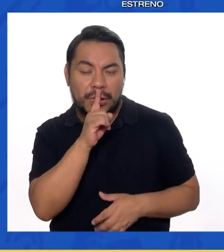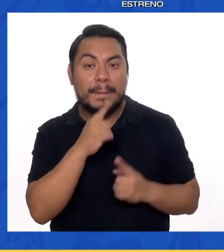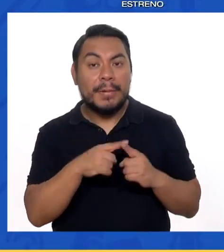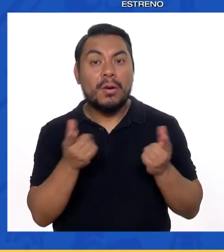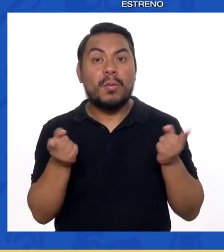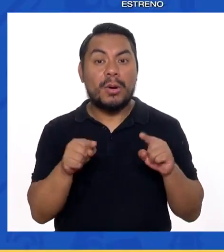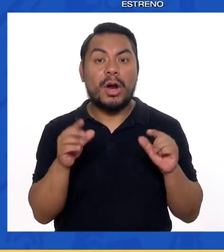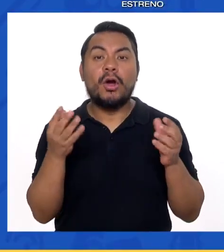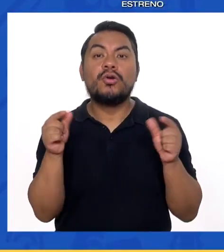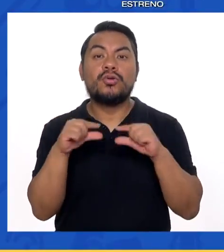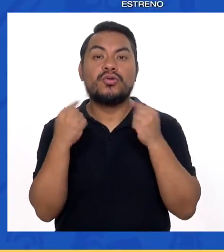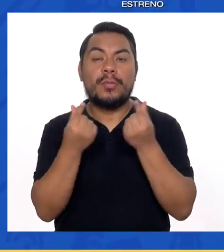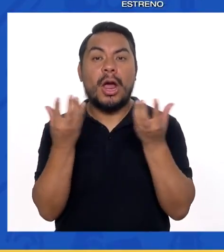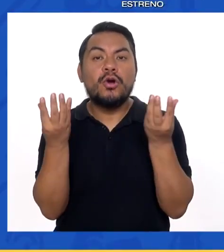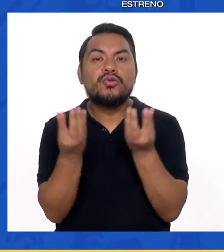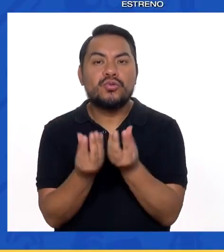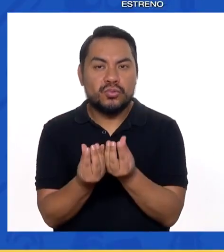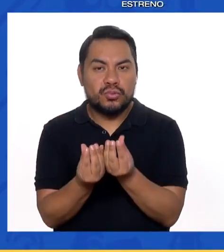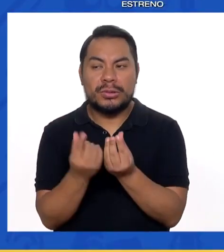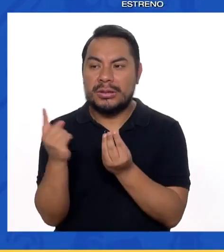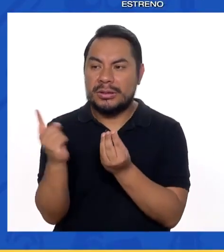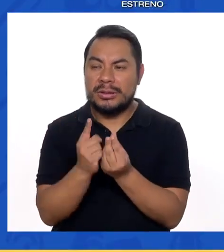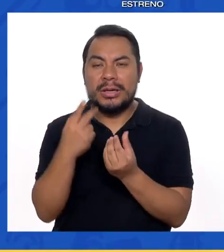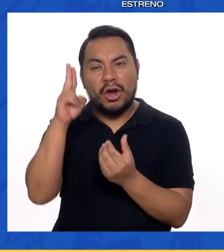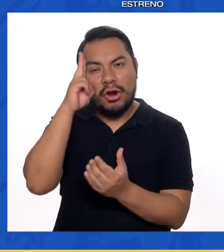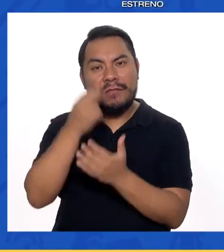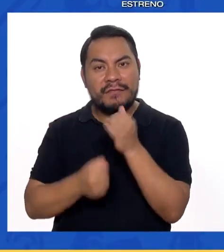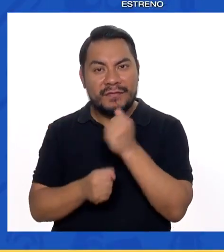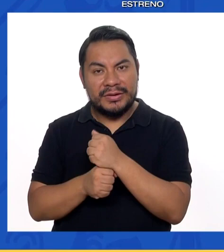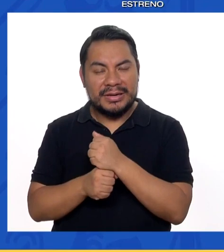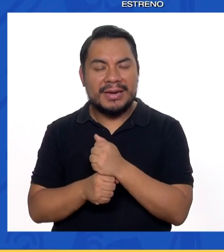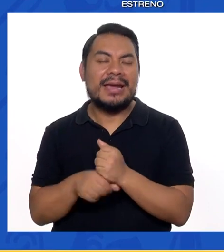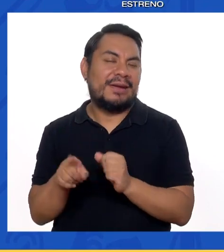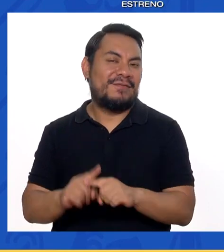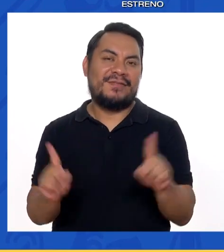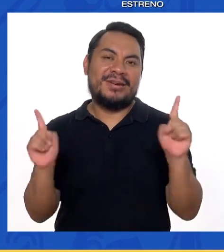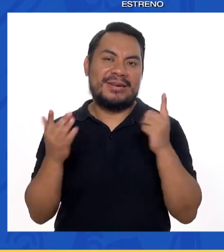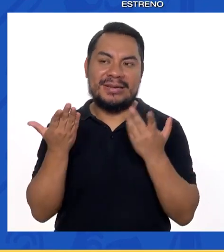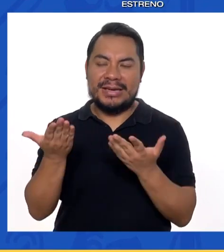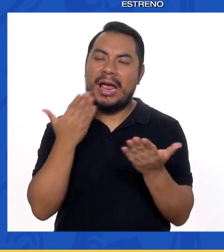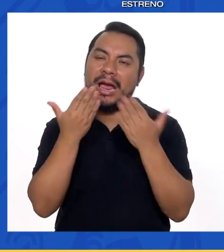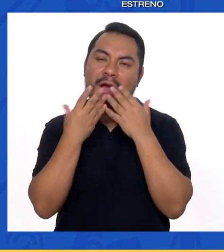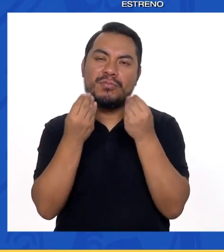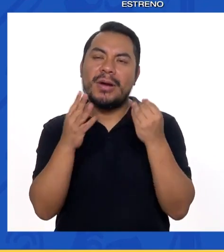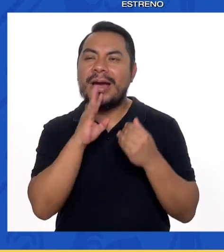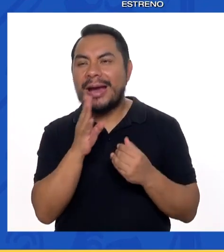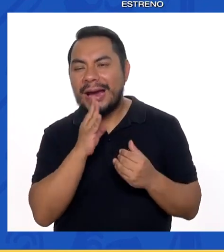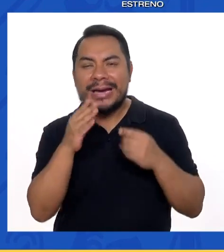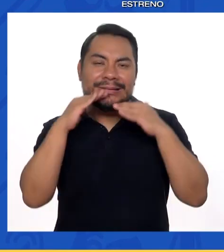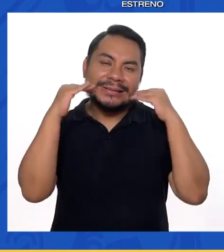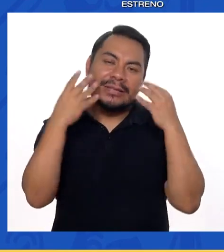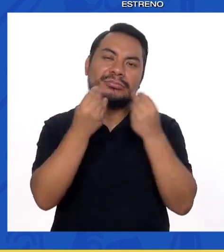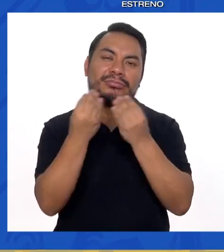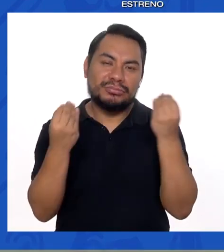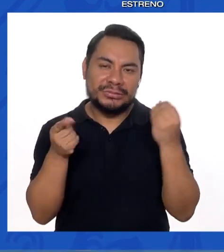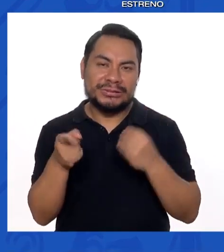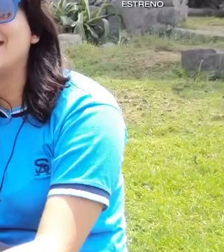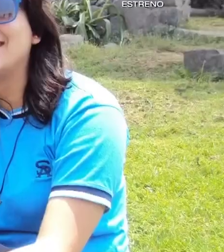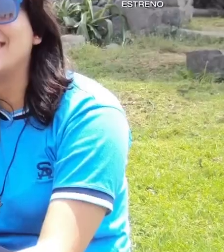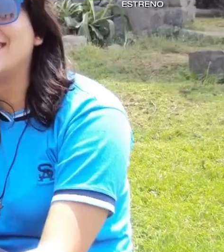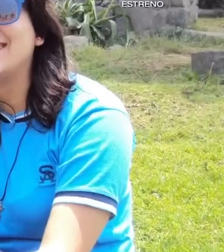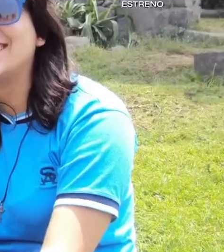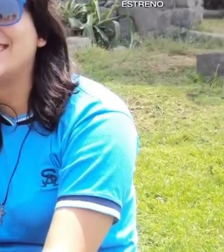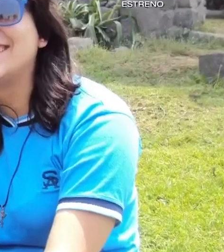si estás con ella en un grupo chico o ya ella está en confianza, todo lo contrario, habla un montón, se ríe